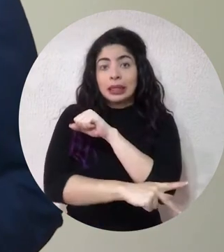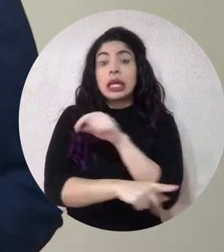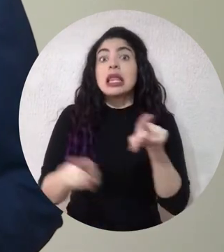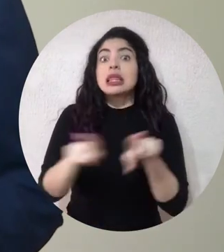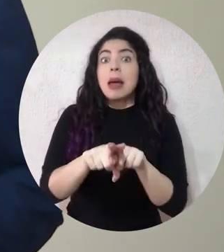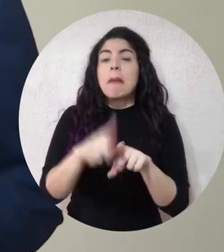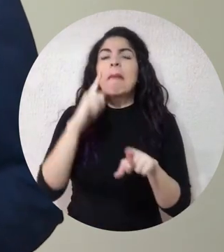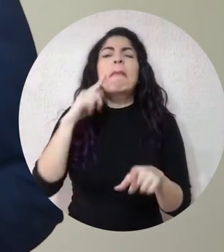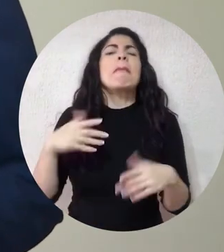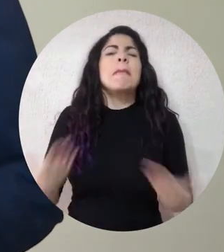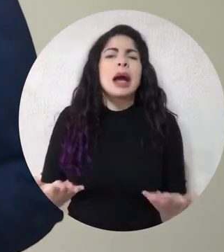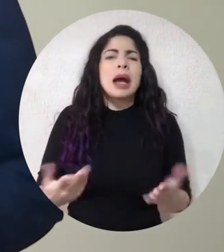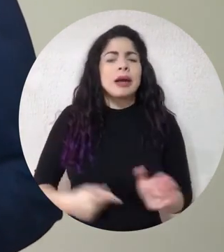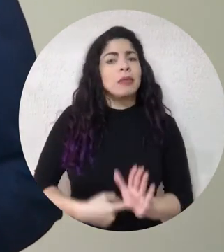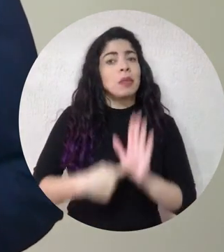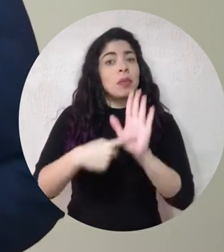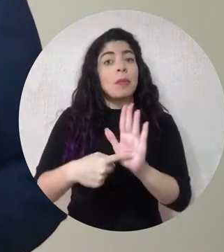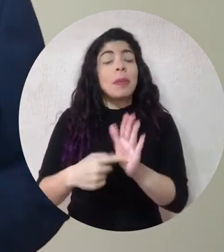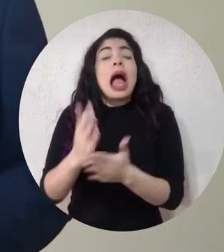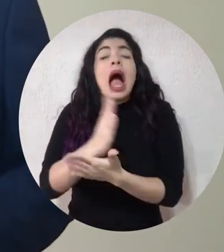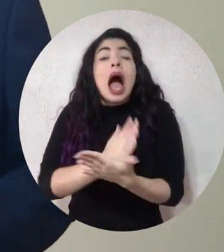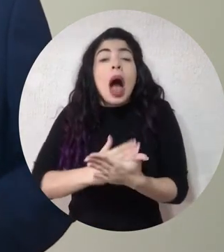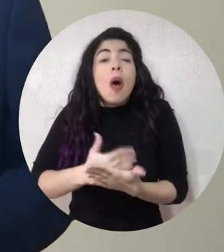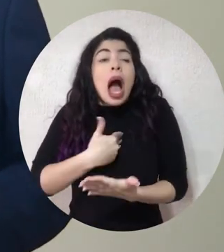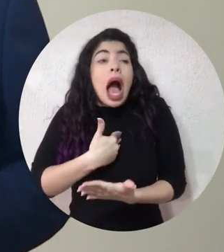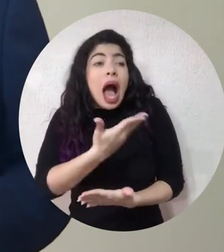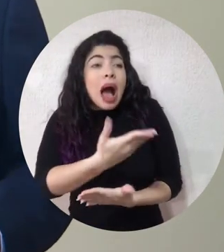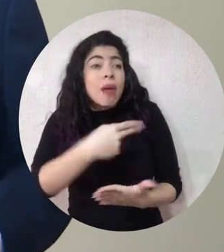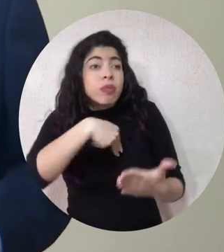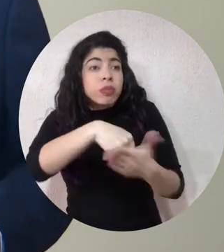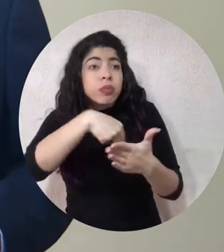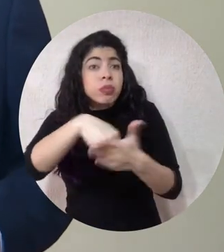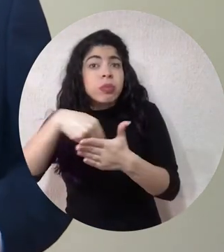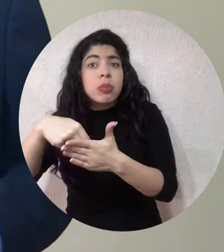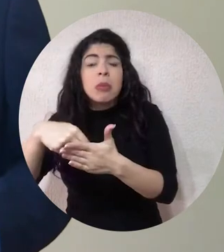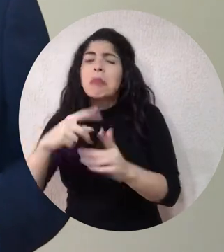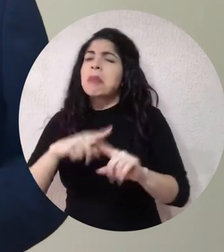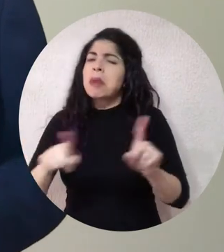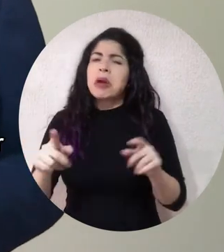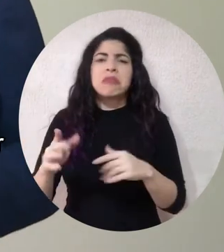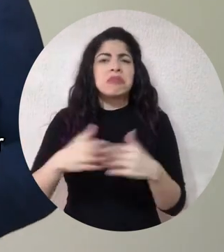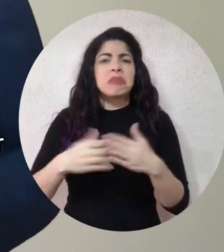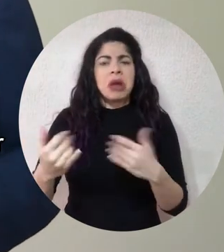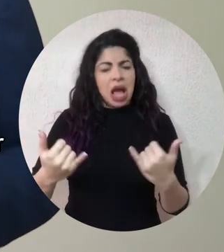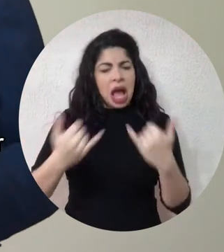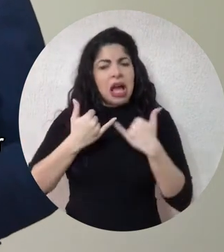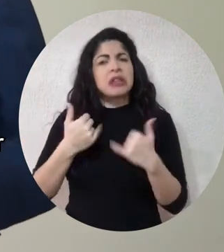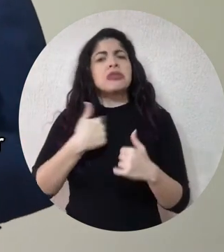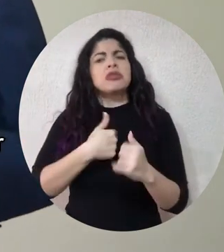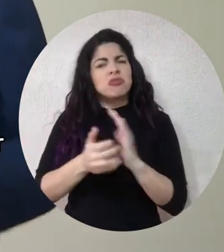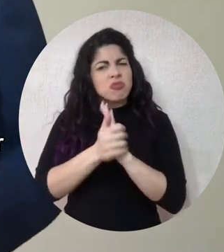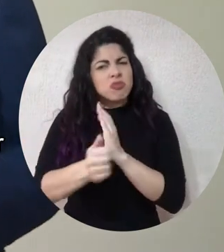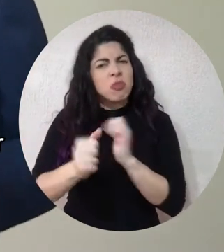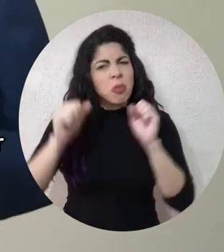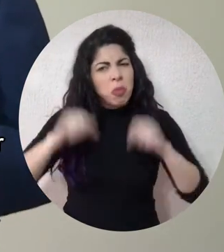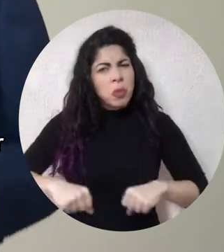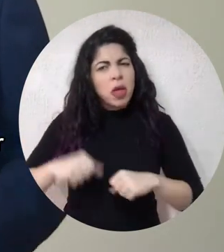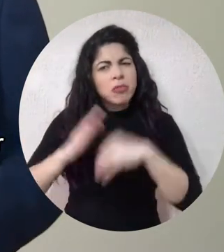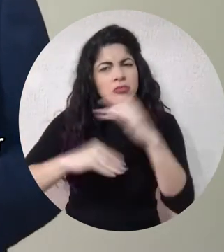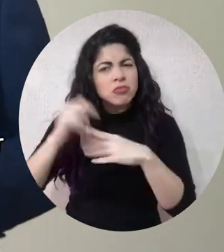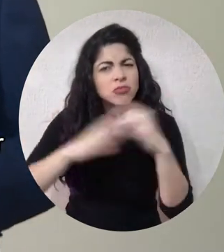del país y para demostrar que pese a los obstáculos, así